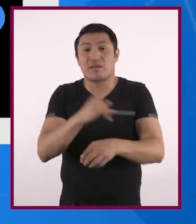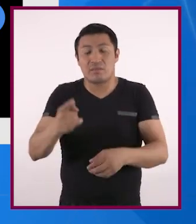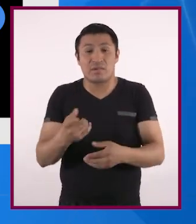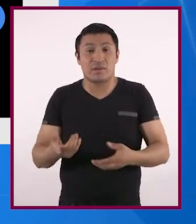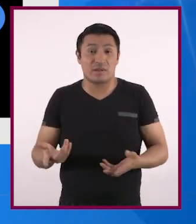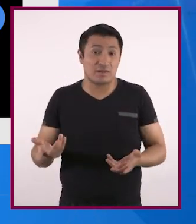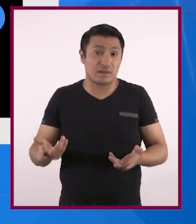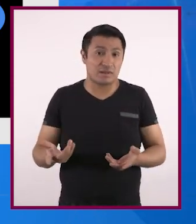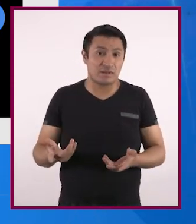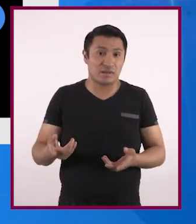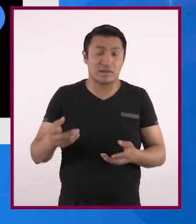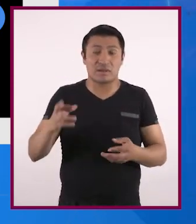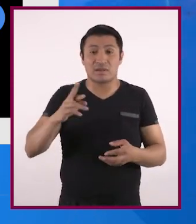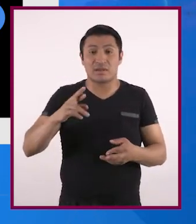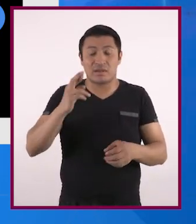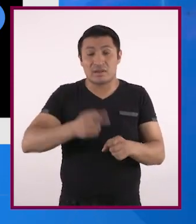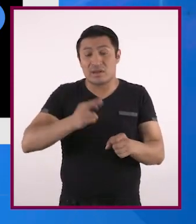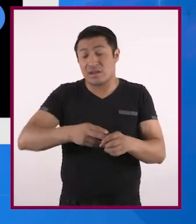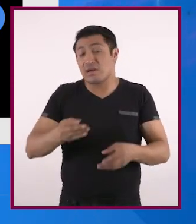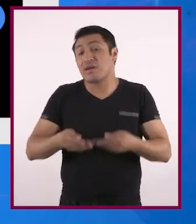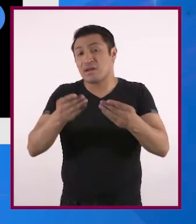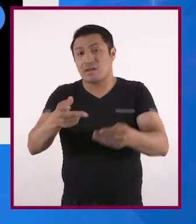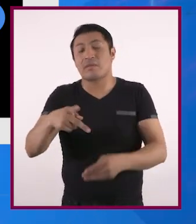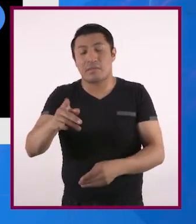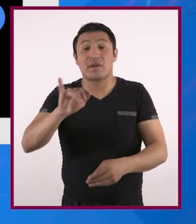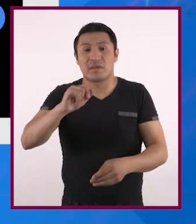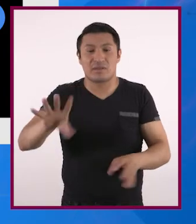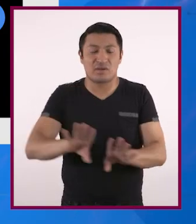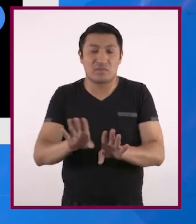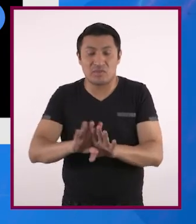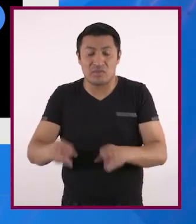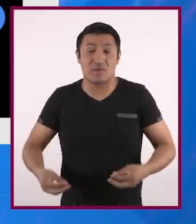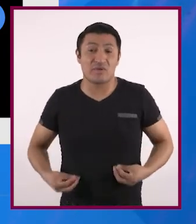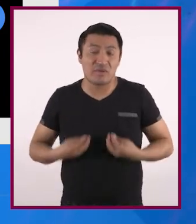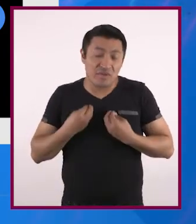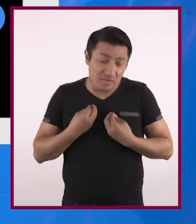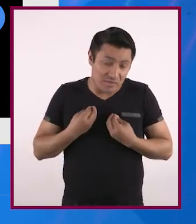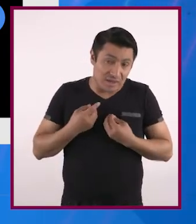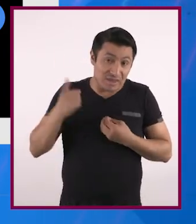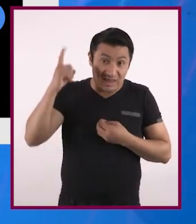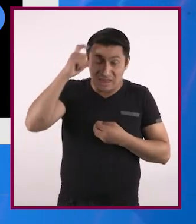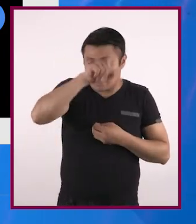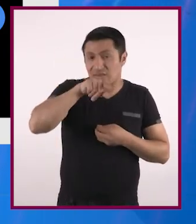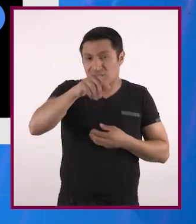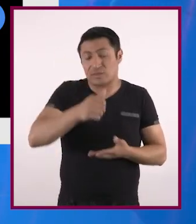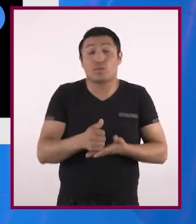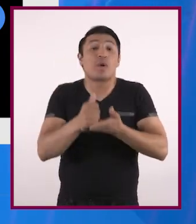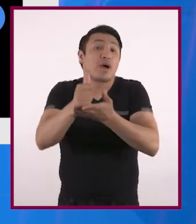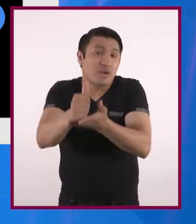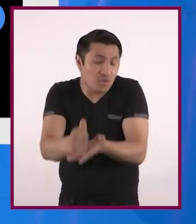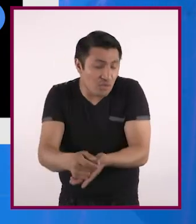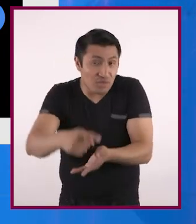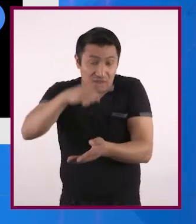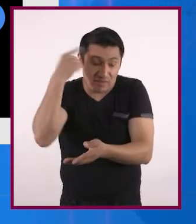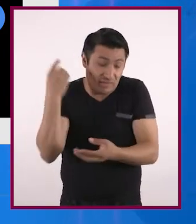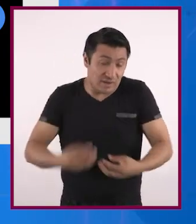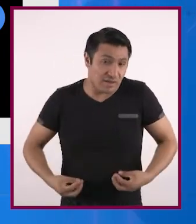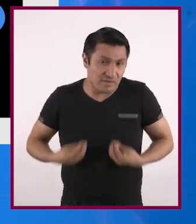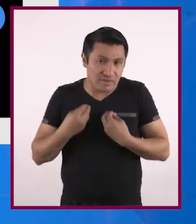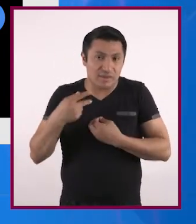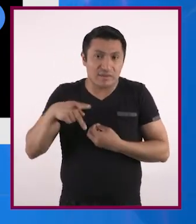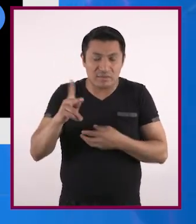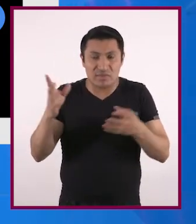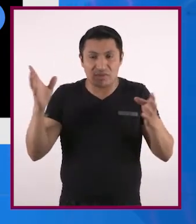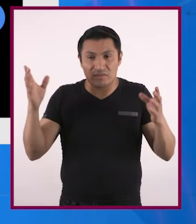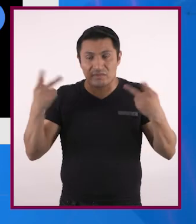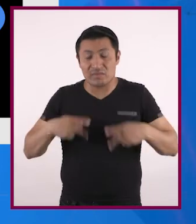¿no? Y en cambio sí le haces la vida un poco más llevadera a alguien que tiene una vida muy difícil. Normalmente la gente cuando llega a calle tiene